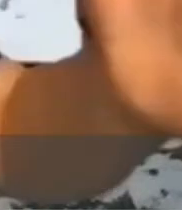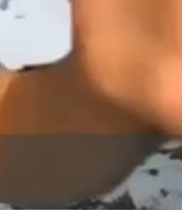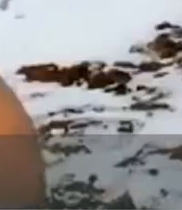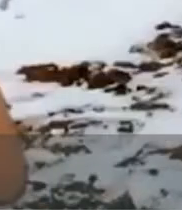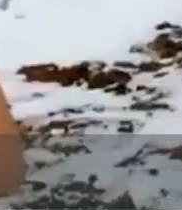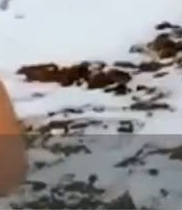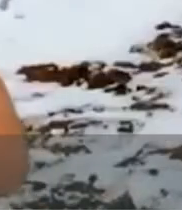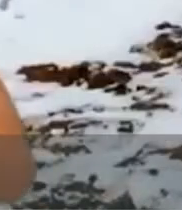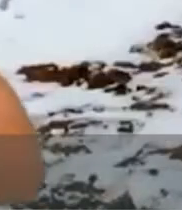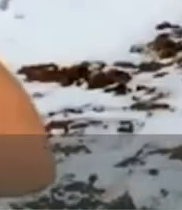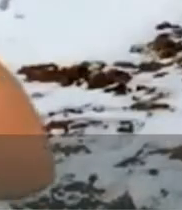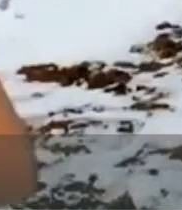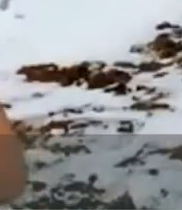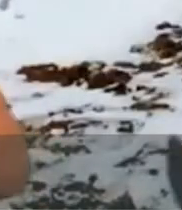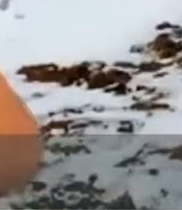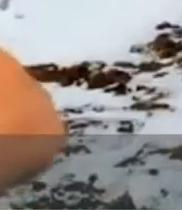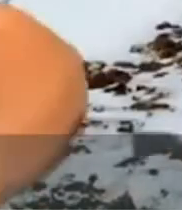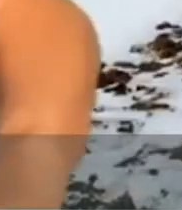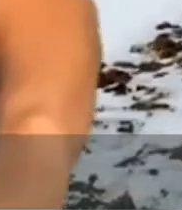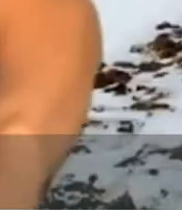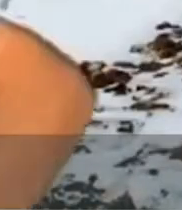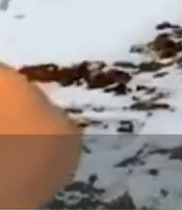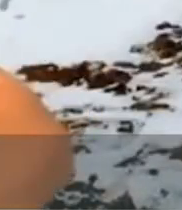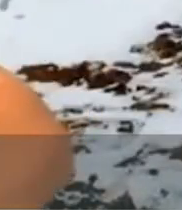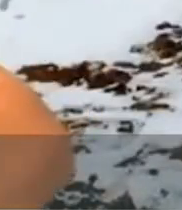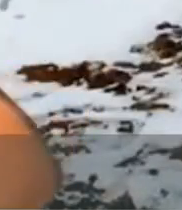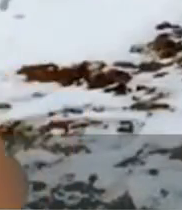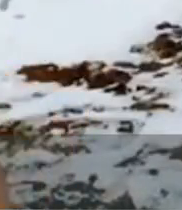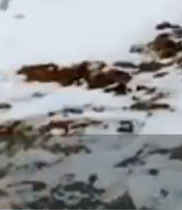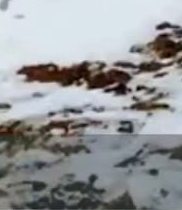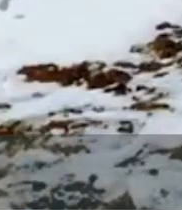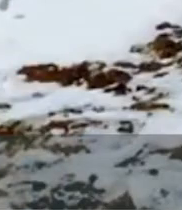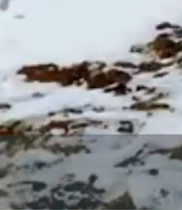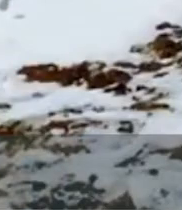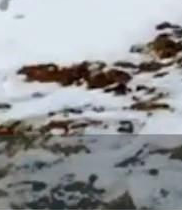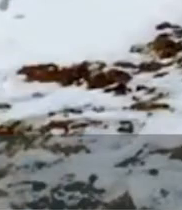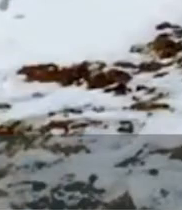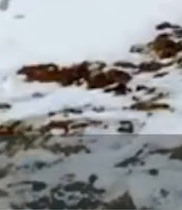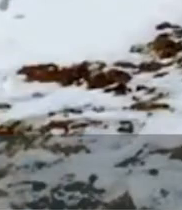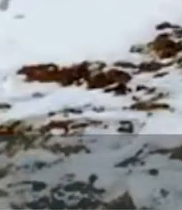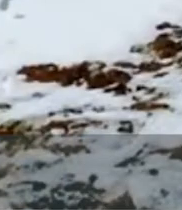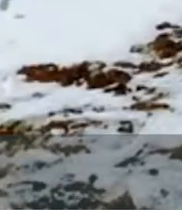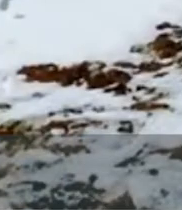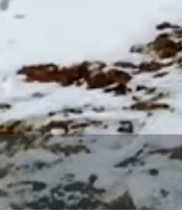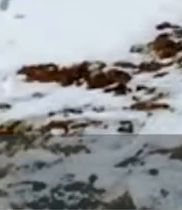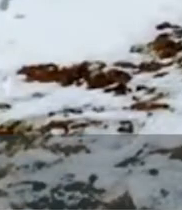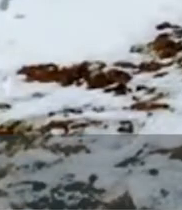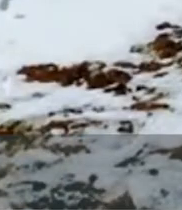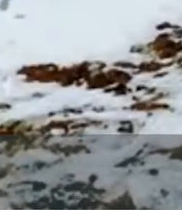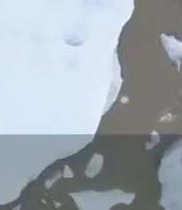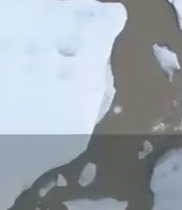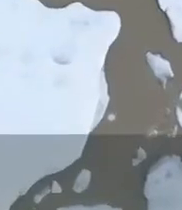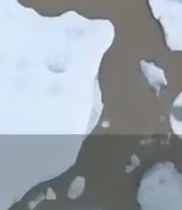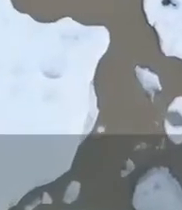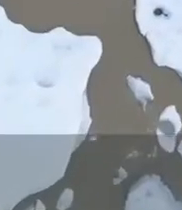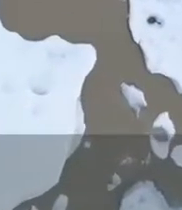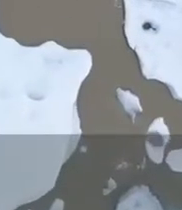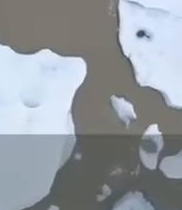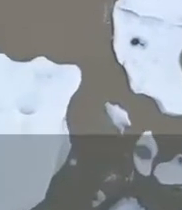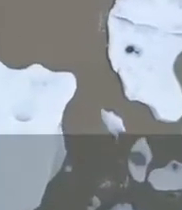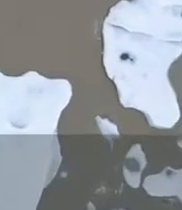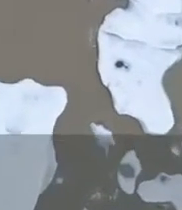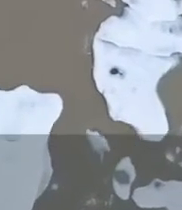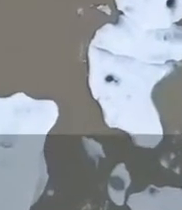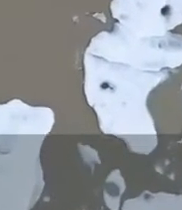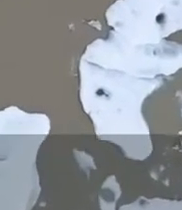Antártida. De modo que el cambio climático y el agotamiento del ozono están transformando los ecosistemas, tanto de la Antártida